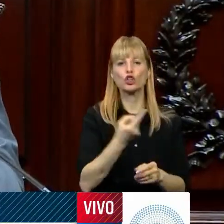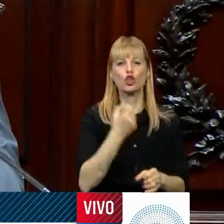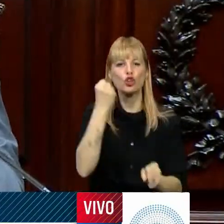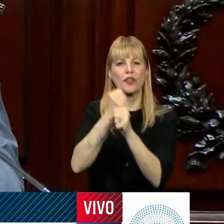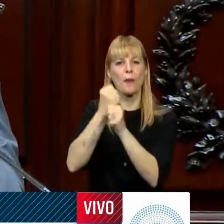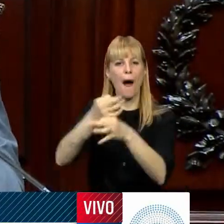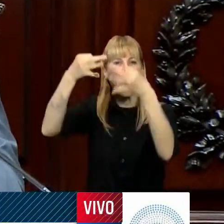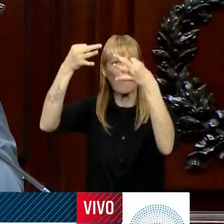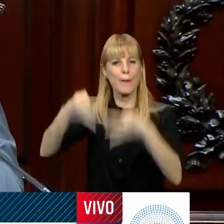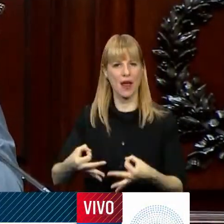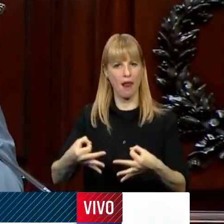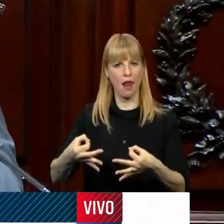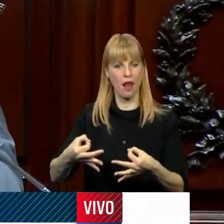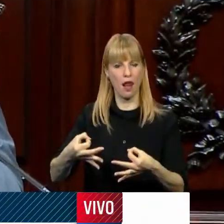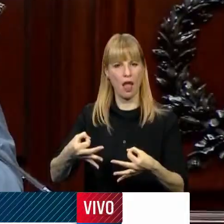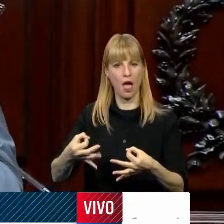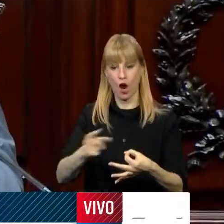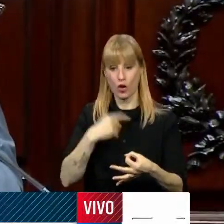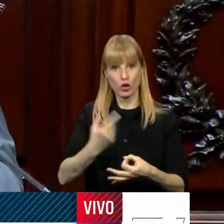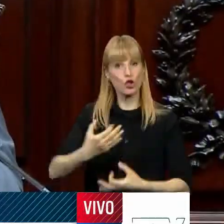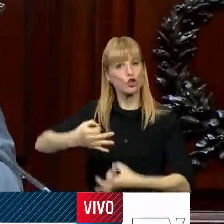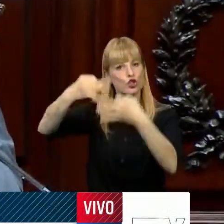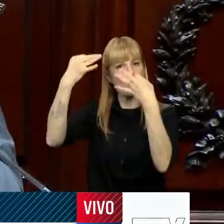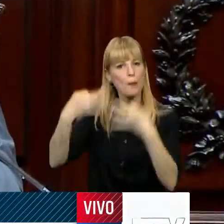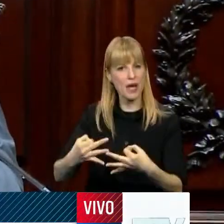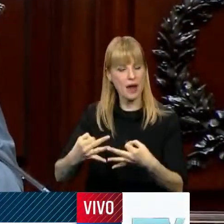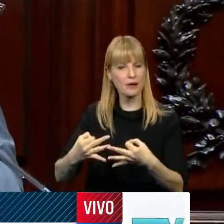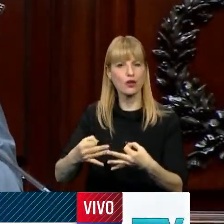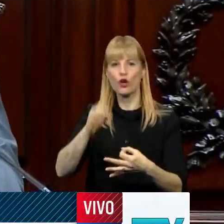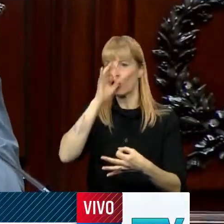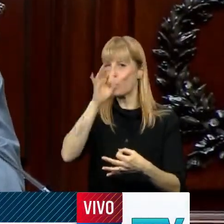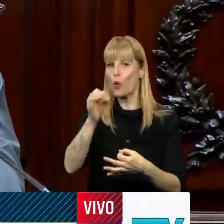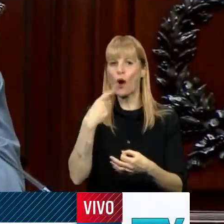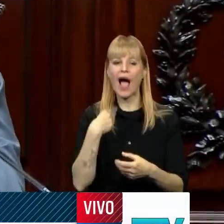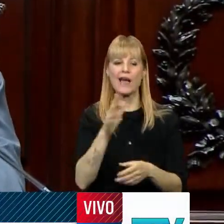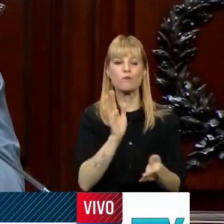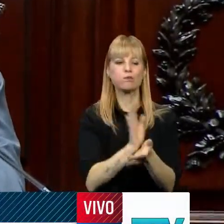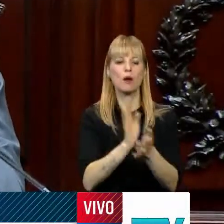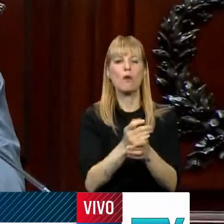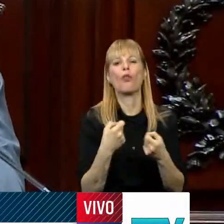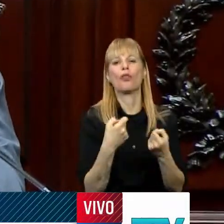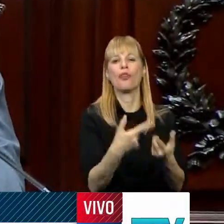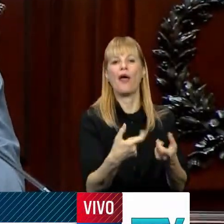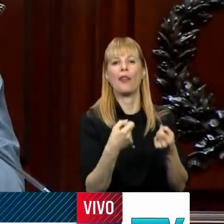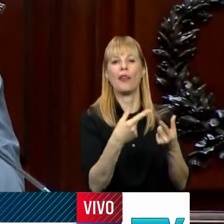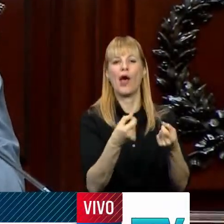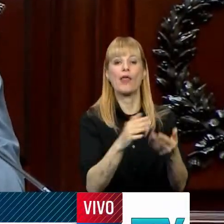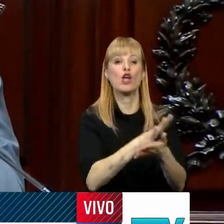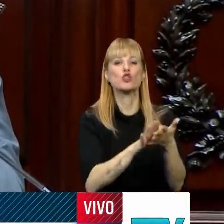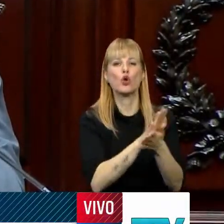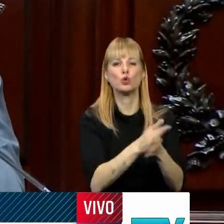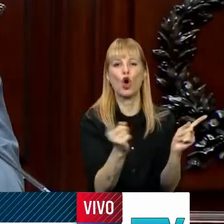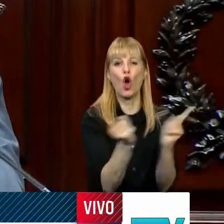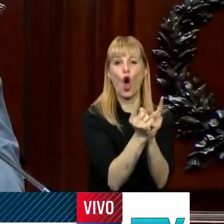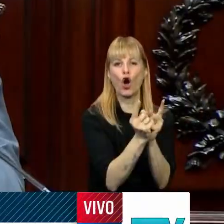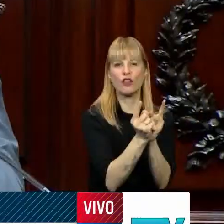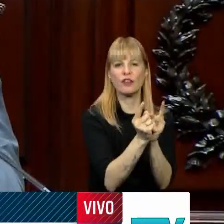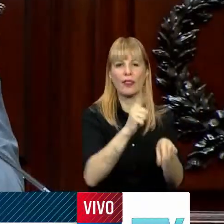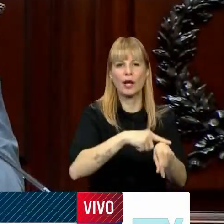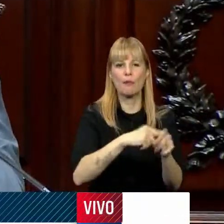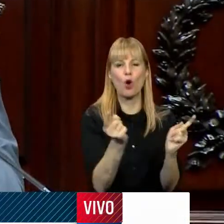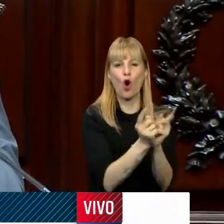ese bien no es, y jamás será, endulzar oídos con soluciones cortoplacistas que